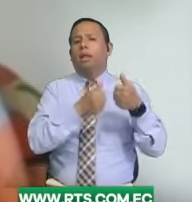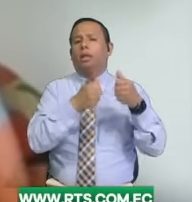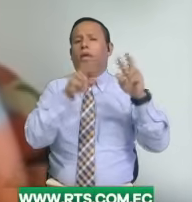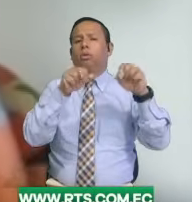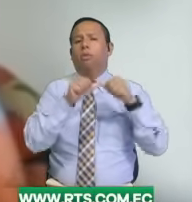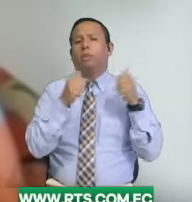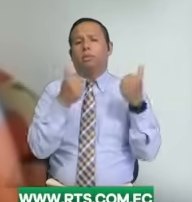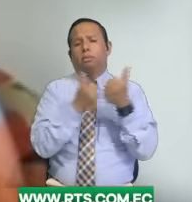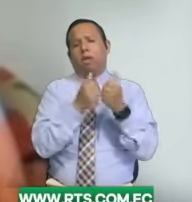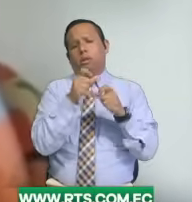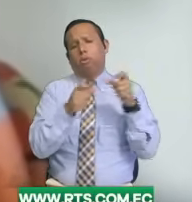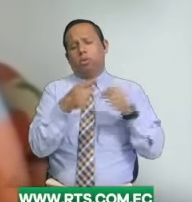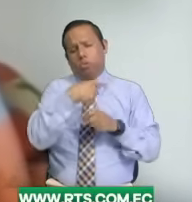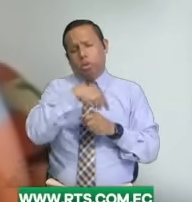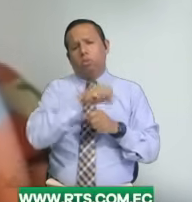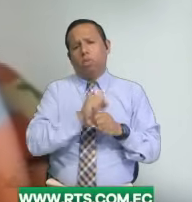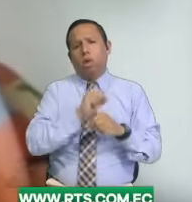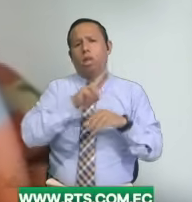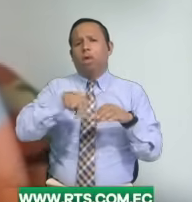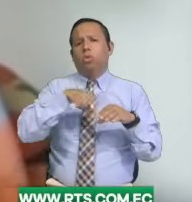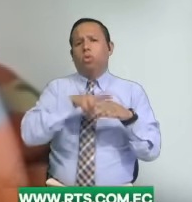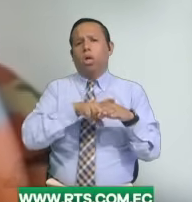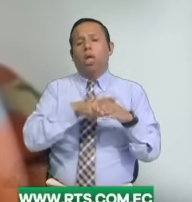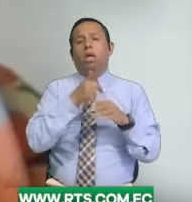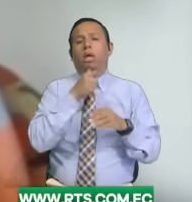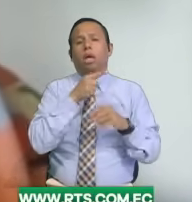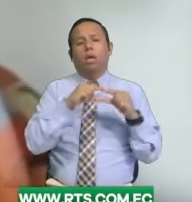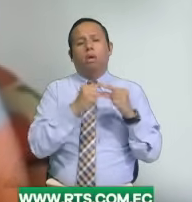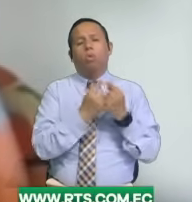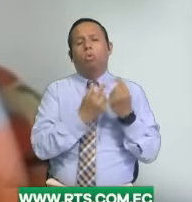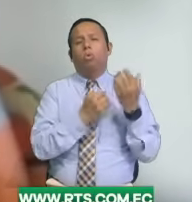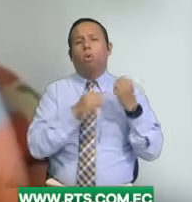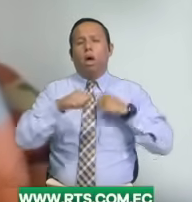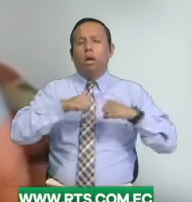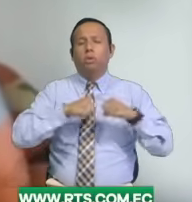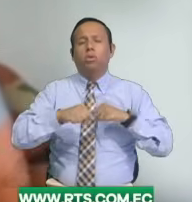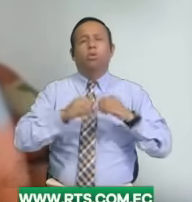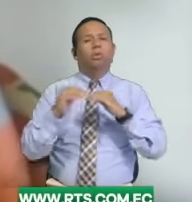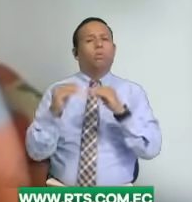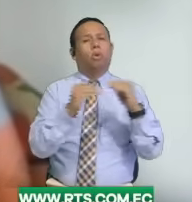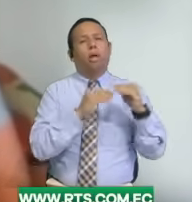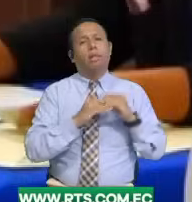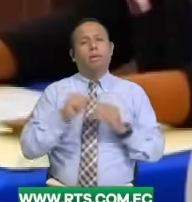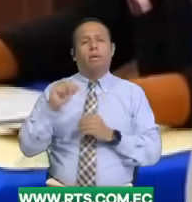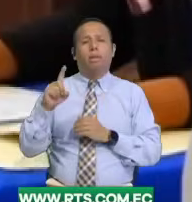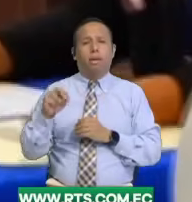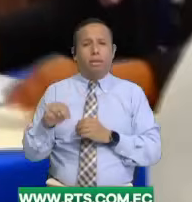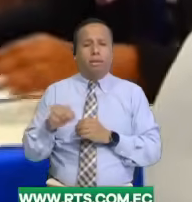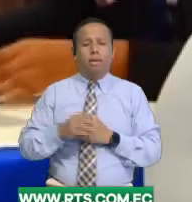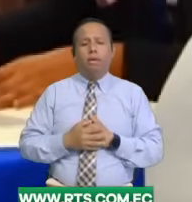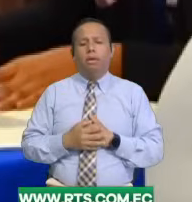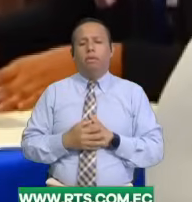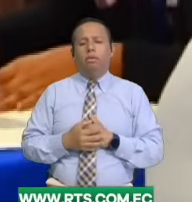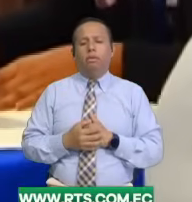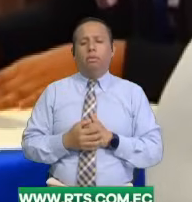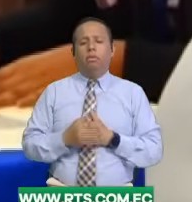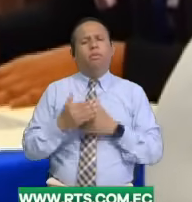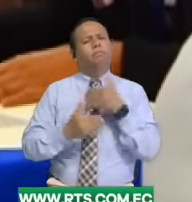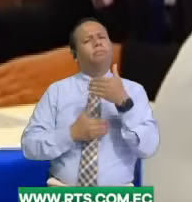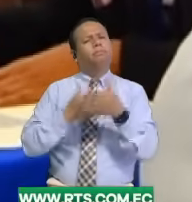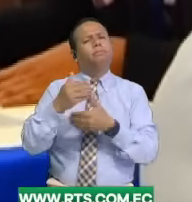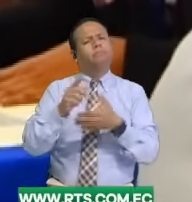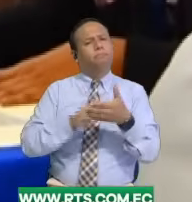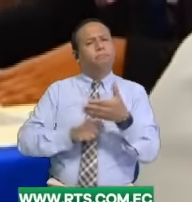dignidad de asambleístas nacionales auspiciados por el Movimiento Acción Democrática ADN. El proceso de calificación